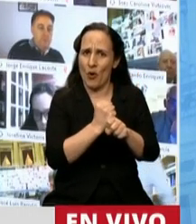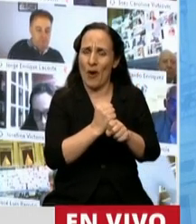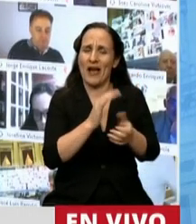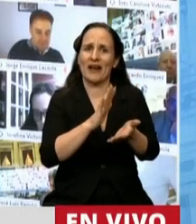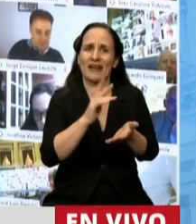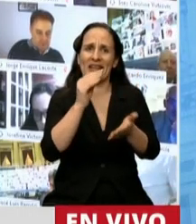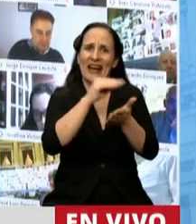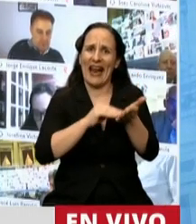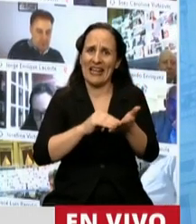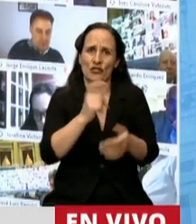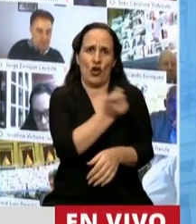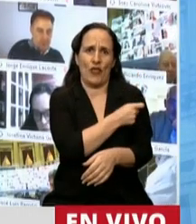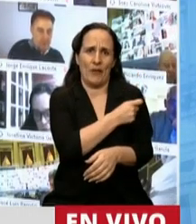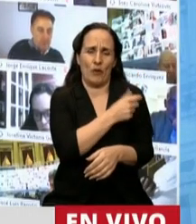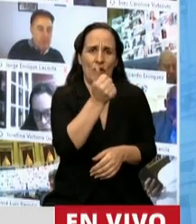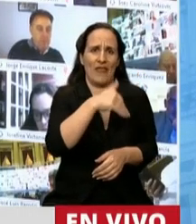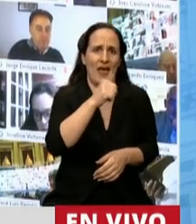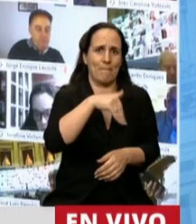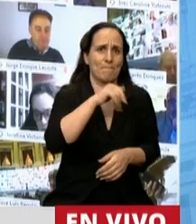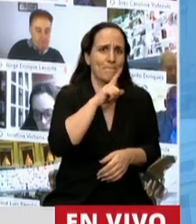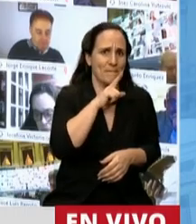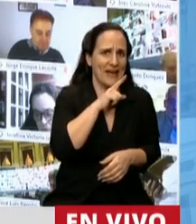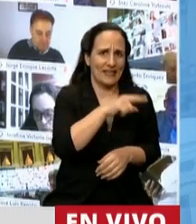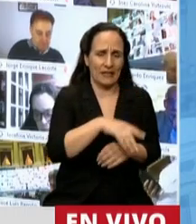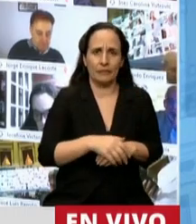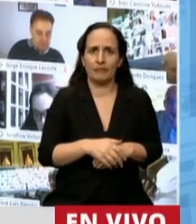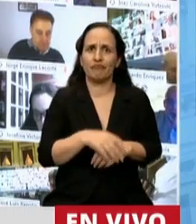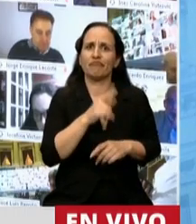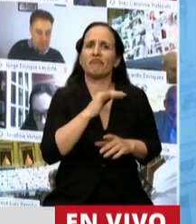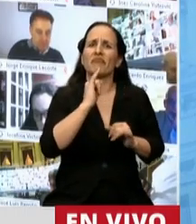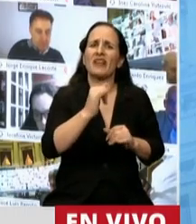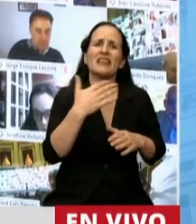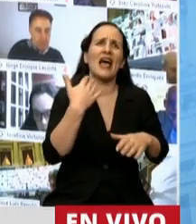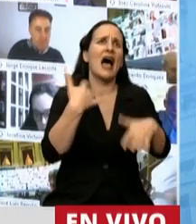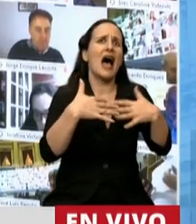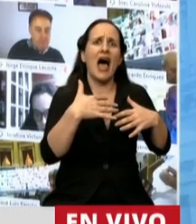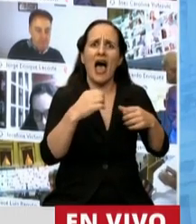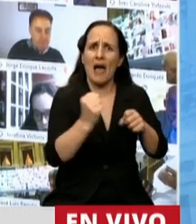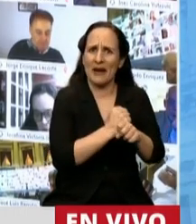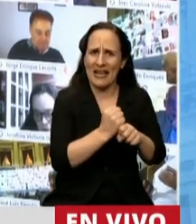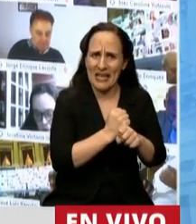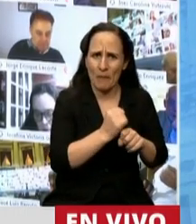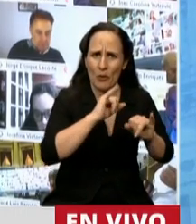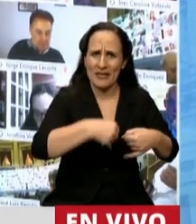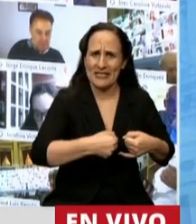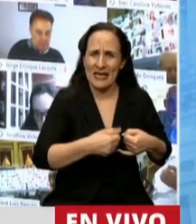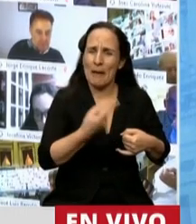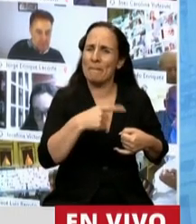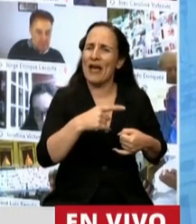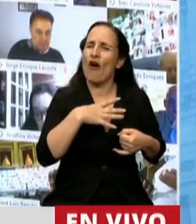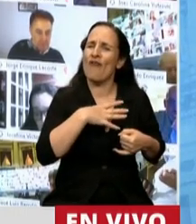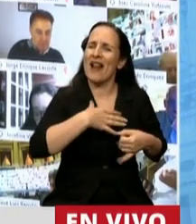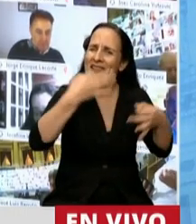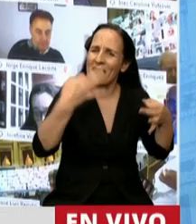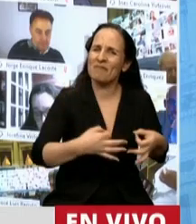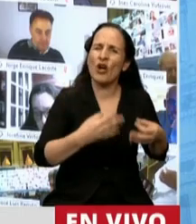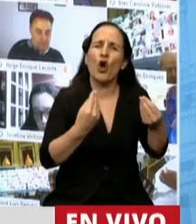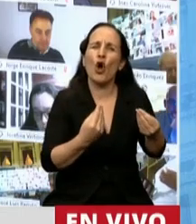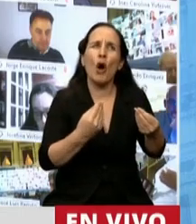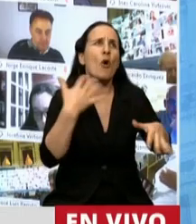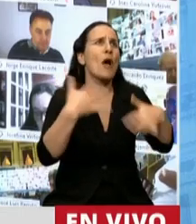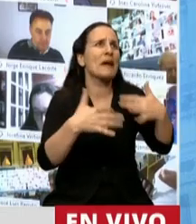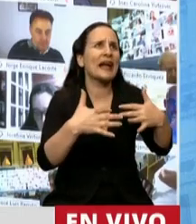de las vacunas que realiza el ANMAT. Se hace referencia a una aprobación de emergencia, pero sin precisar sus alcances ni un mecanismo